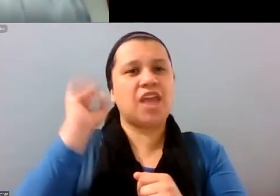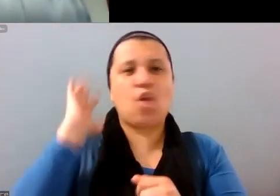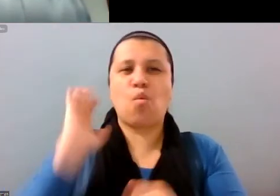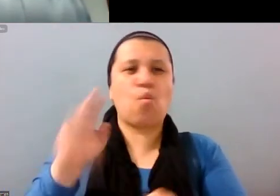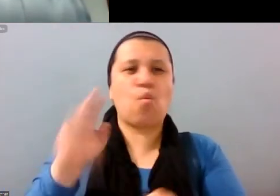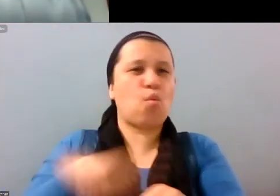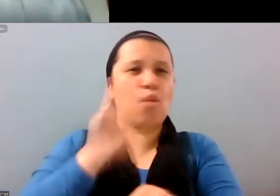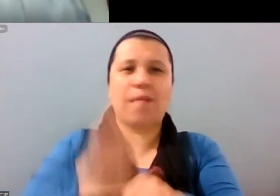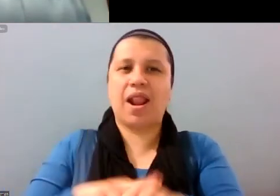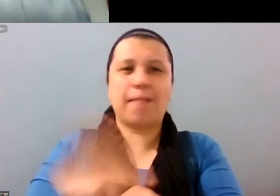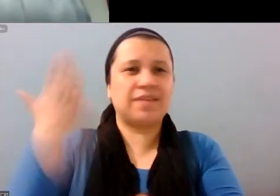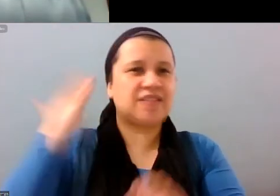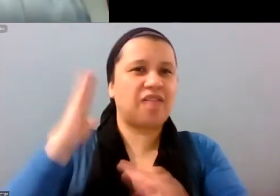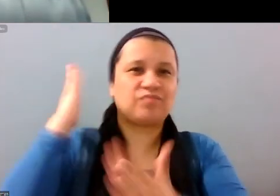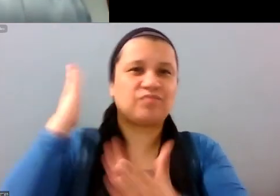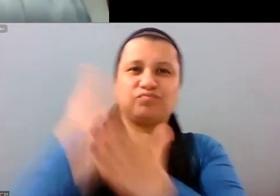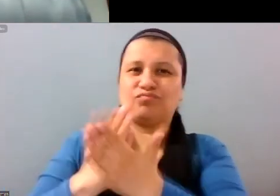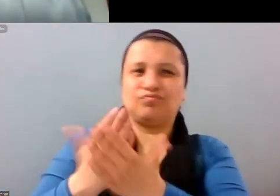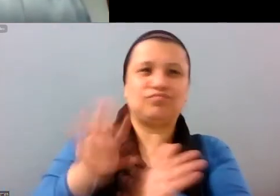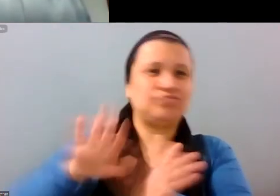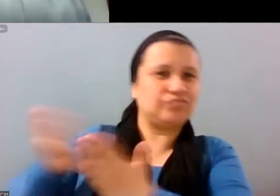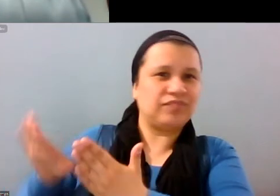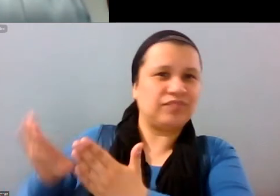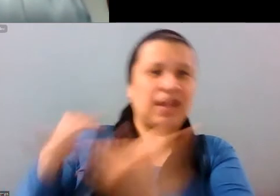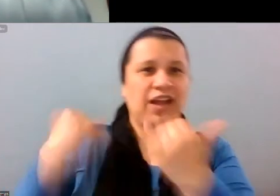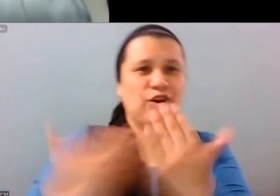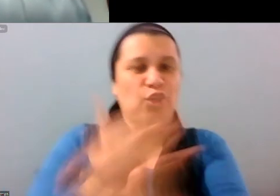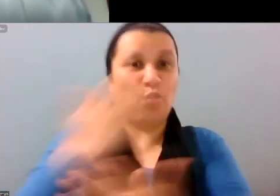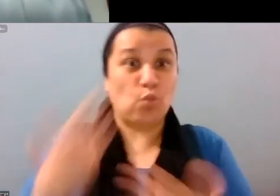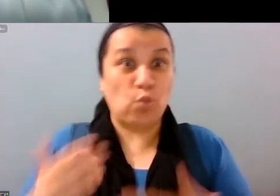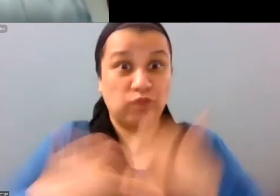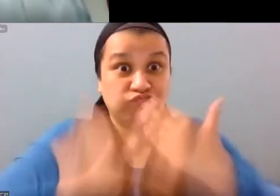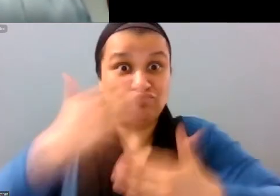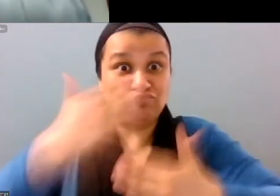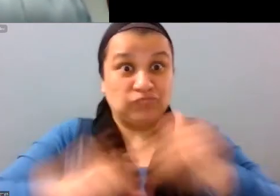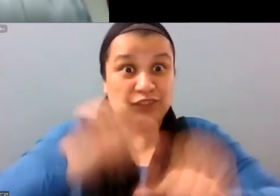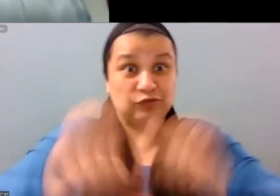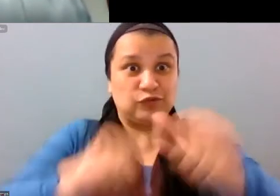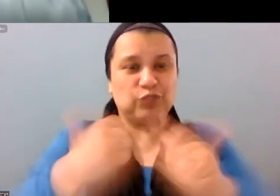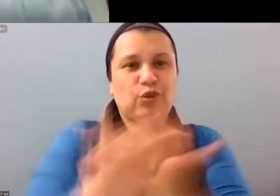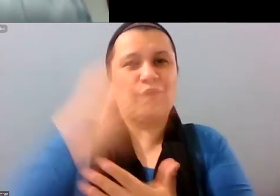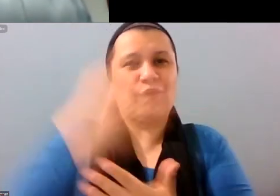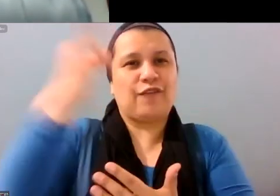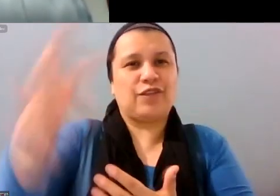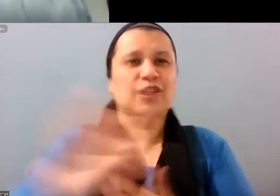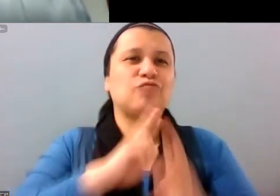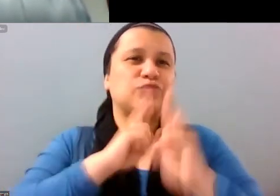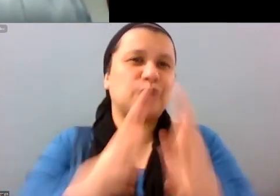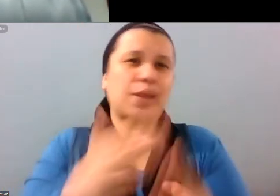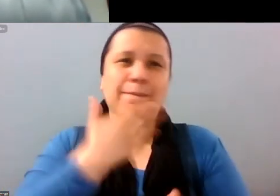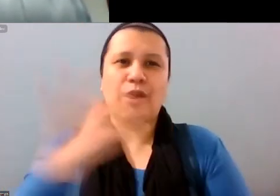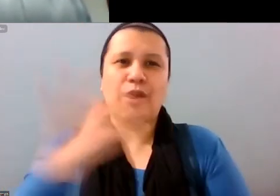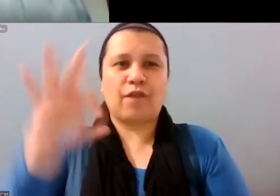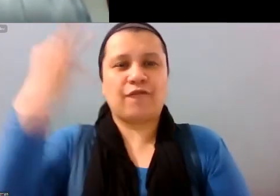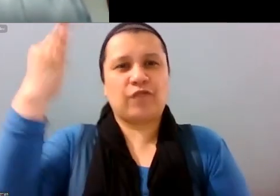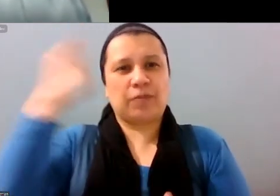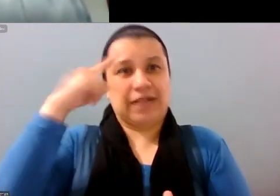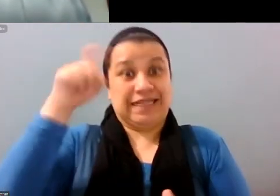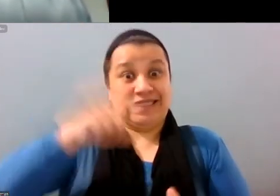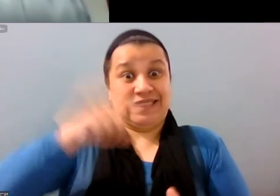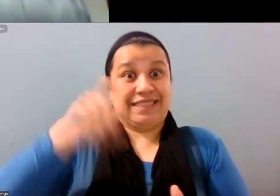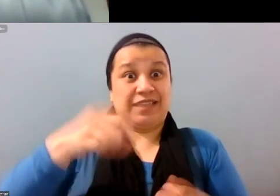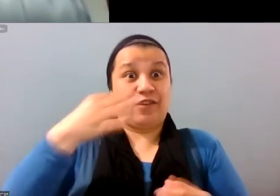volver al pasado sino que tenemos que unir esfuerzos para construir un nuevo futuro que responda de mejor manera a las necesidades de las